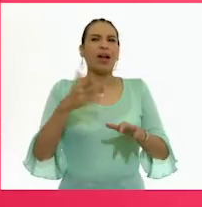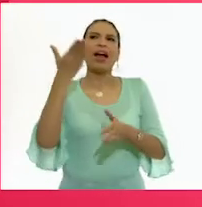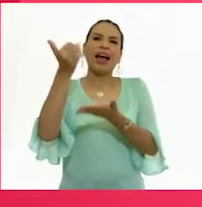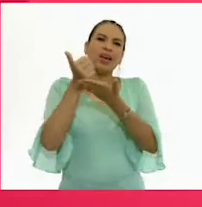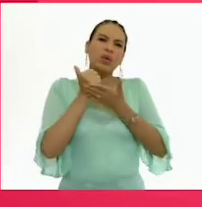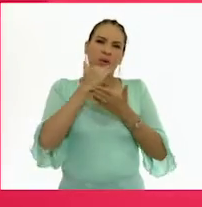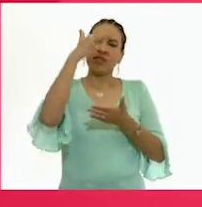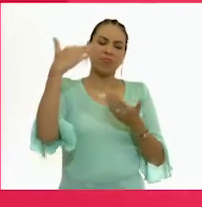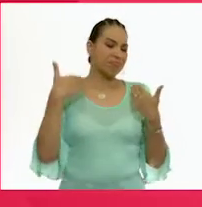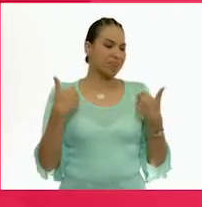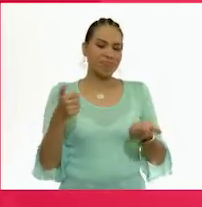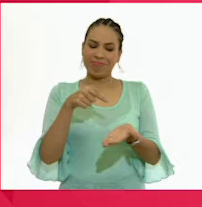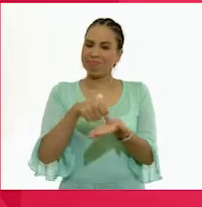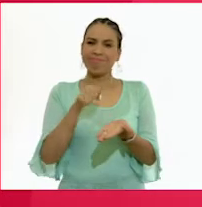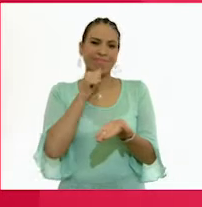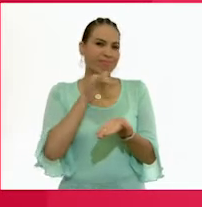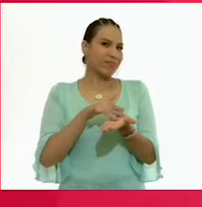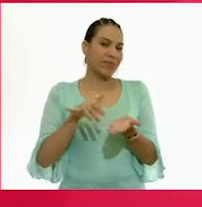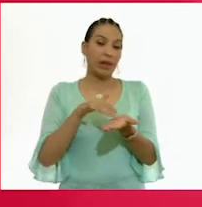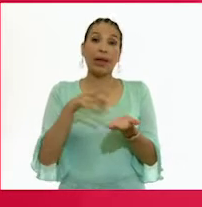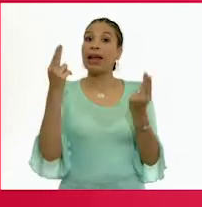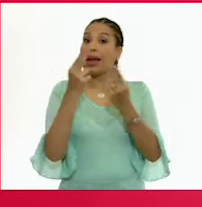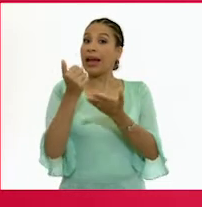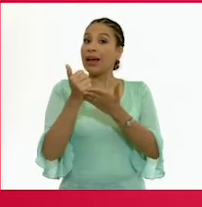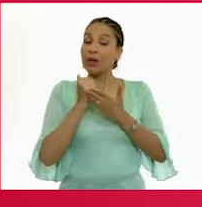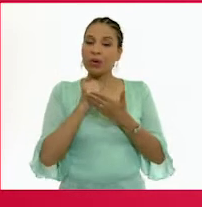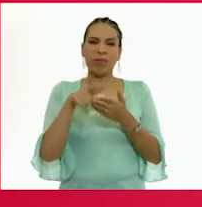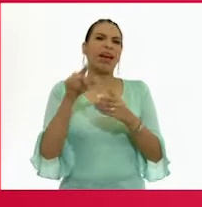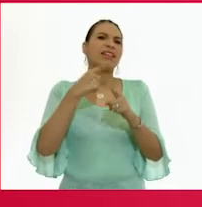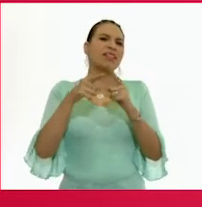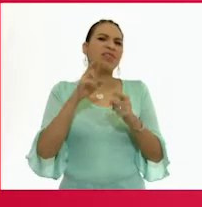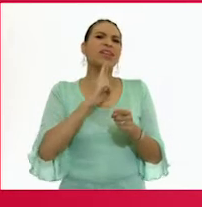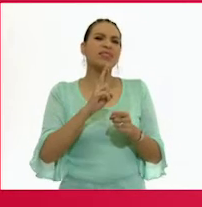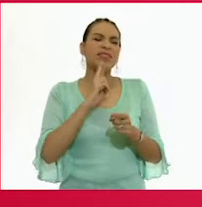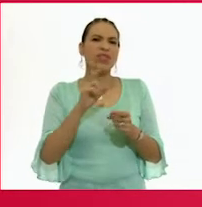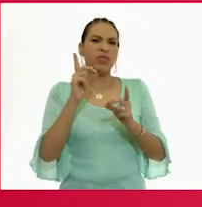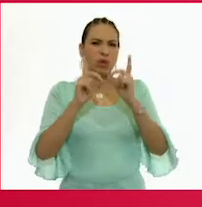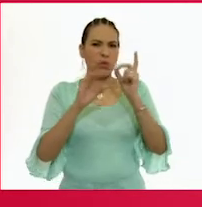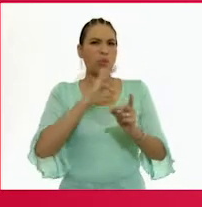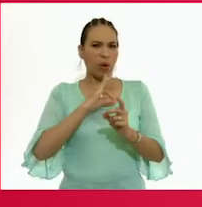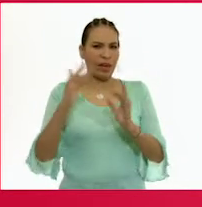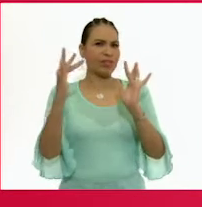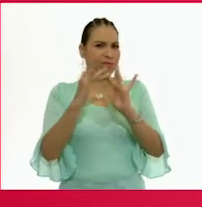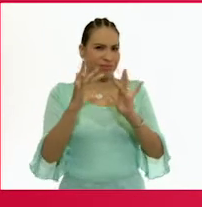no entiendes o aún no lees, o necesitas ayuda para resolver tus dudas, contáctanos.